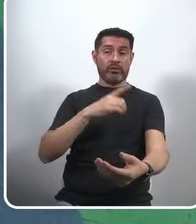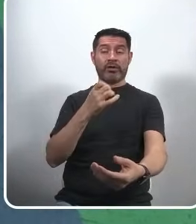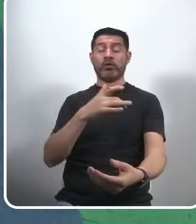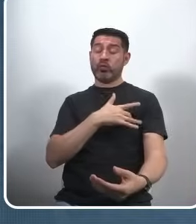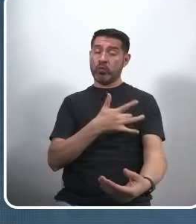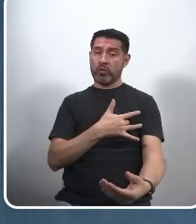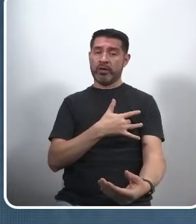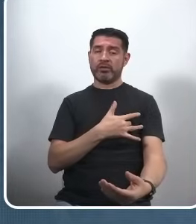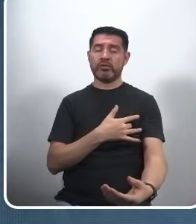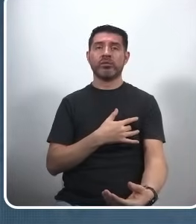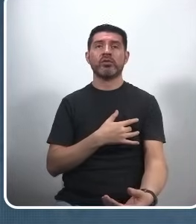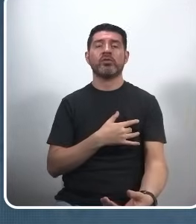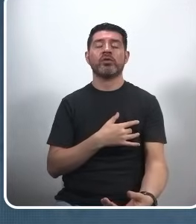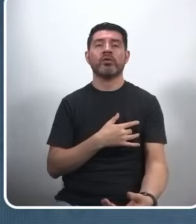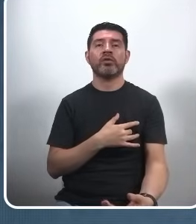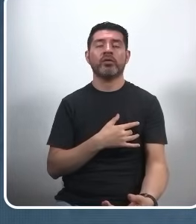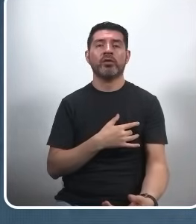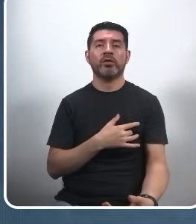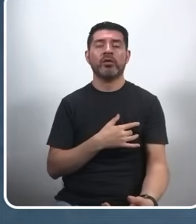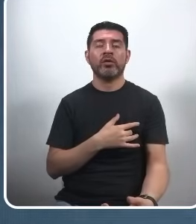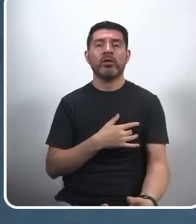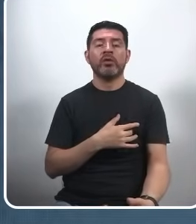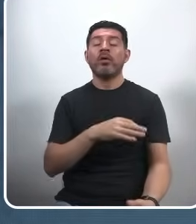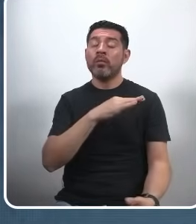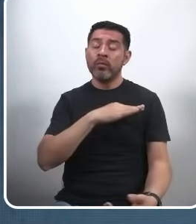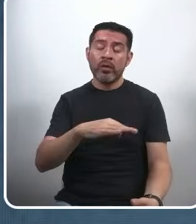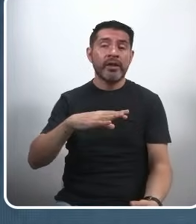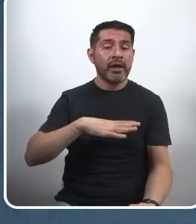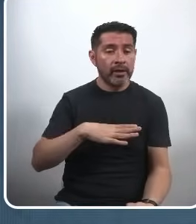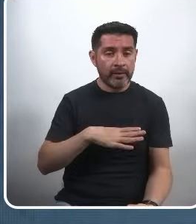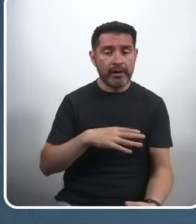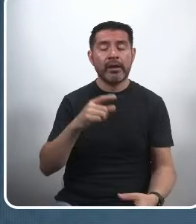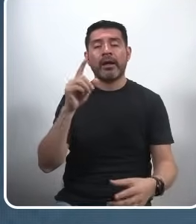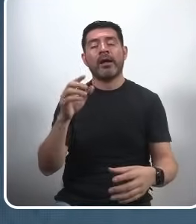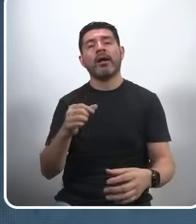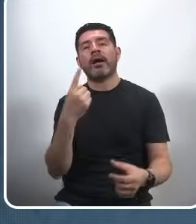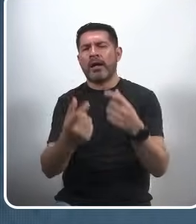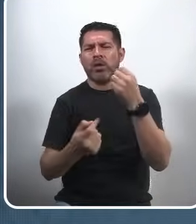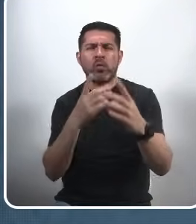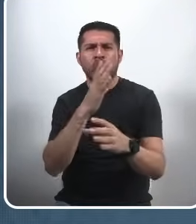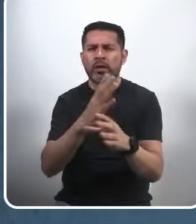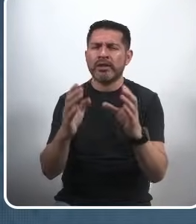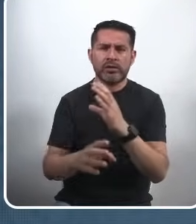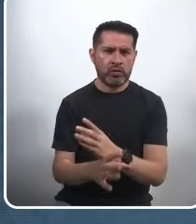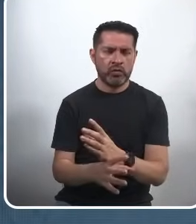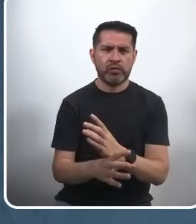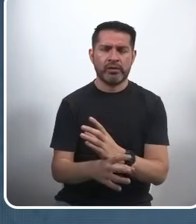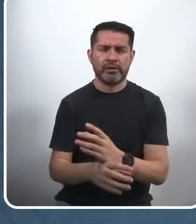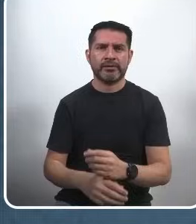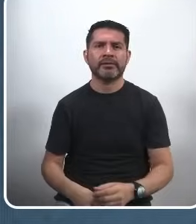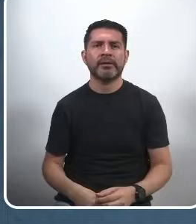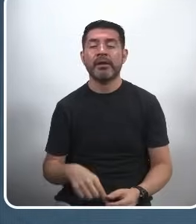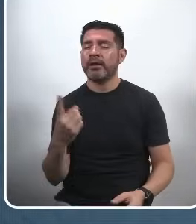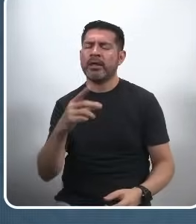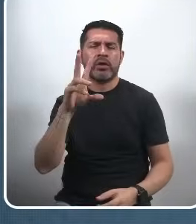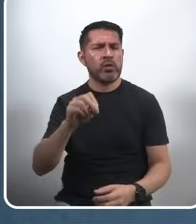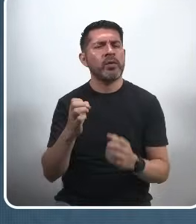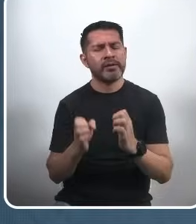espíritu, que después se manifiestan visiblemente en tus relaciones. Diga conmigo, como está mi